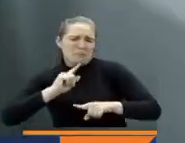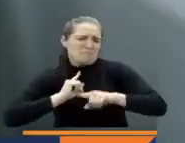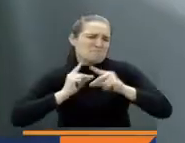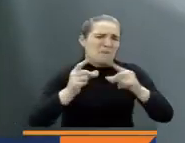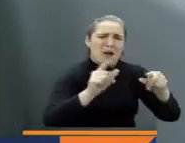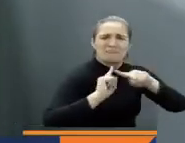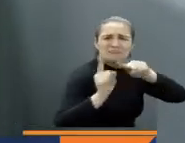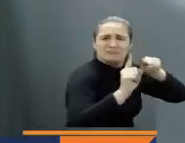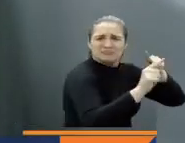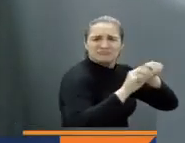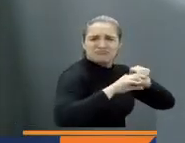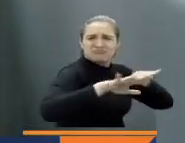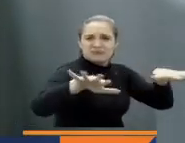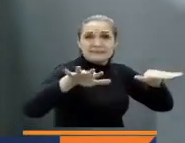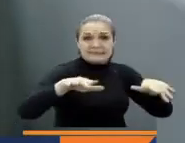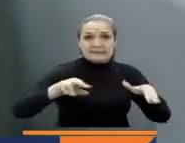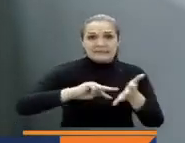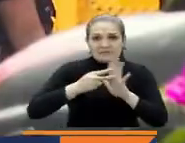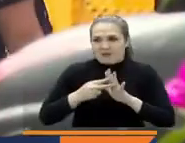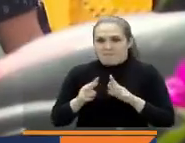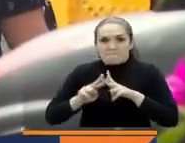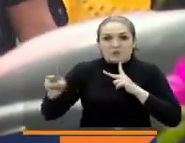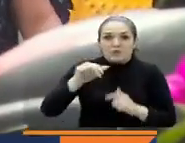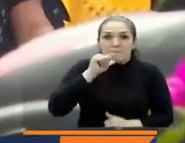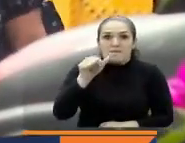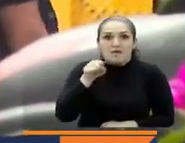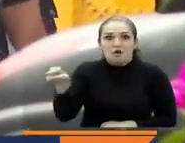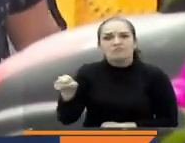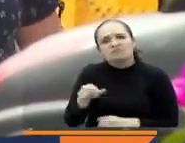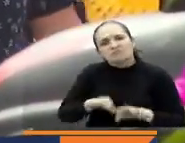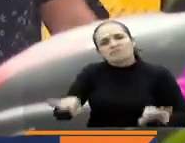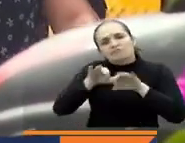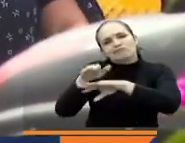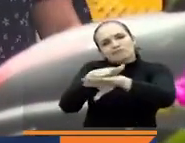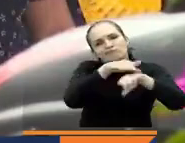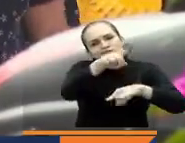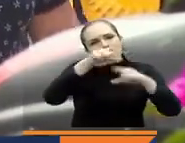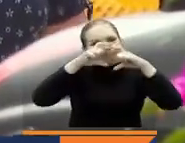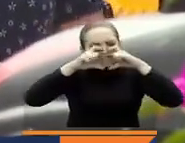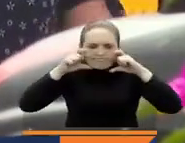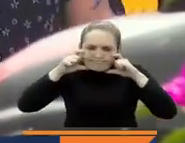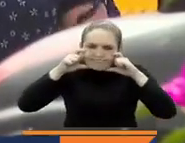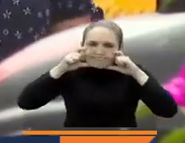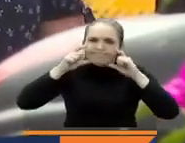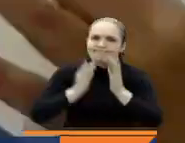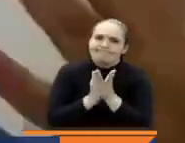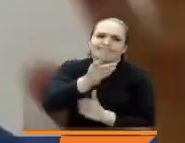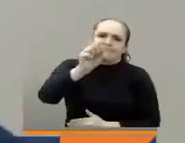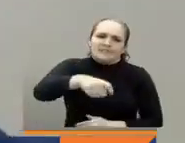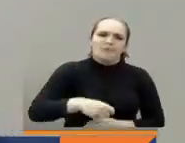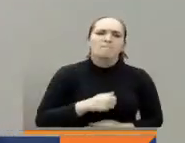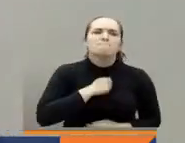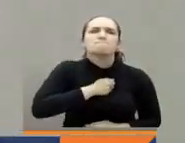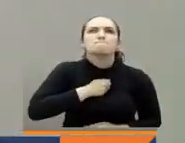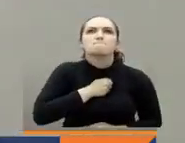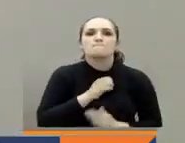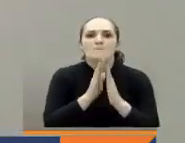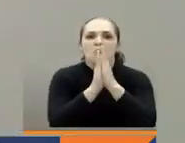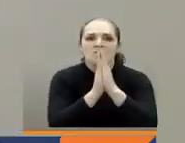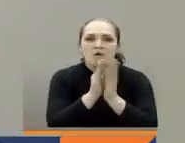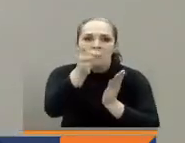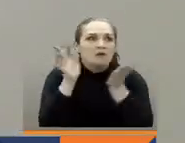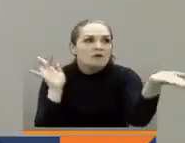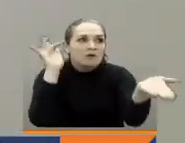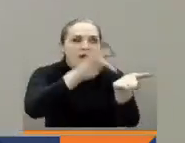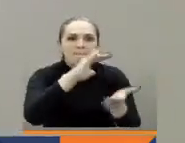más importante es seguir las medidas de bioseguridad, entre ellas el uso constante de tapabocas. Por favor, irse a vacunar. Sí,